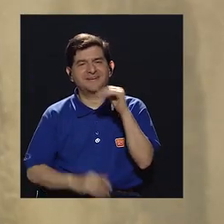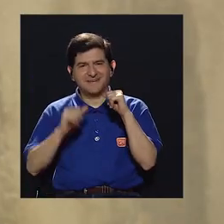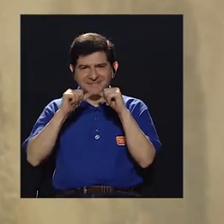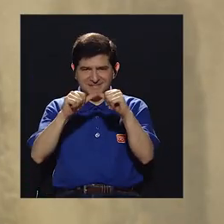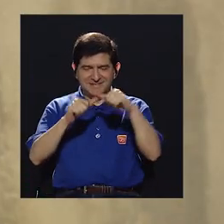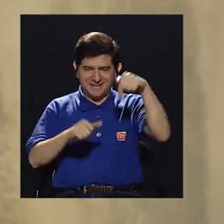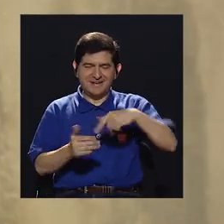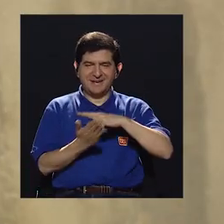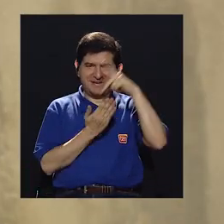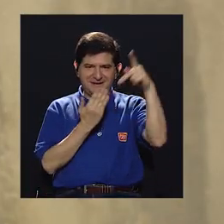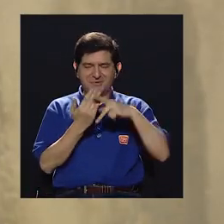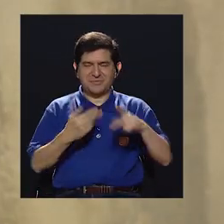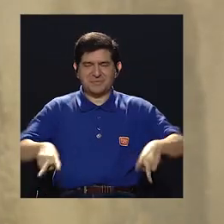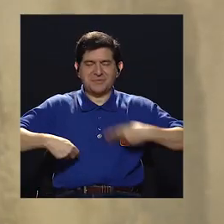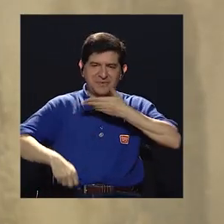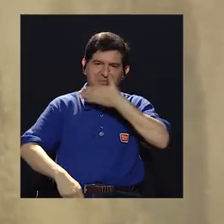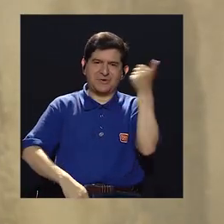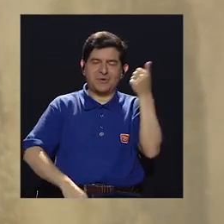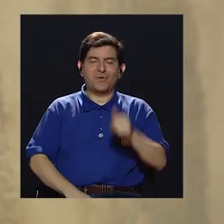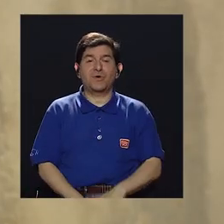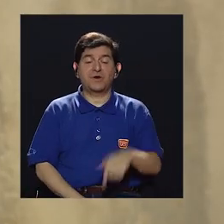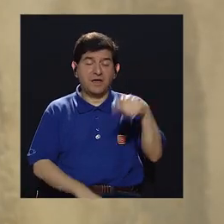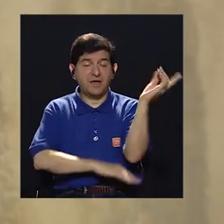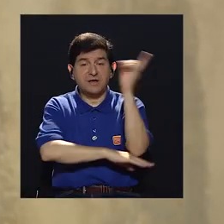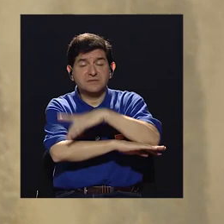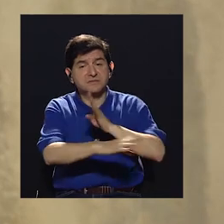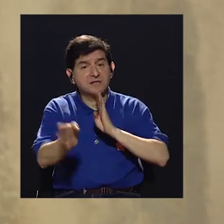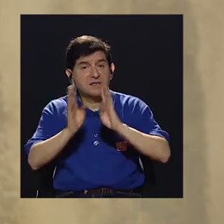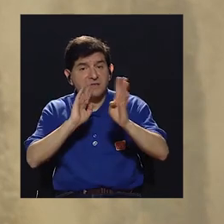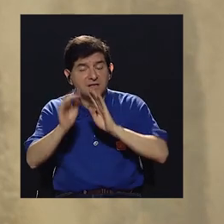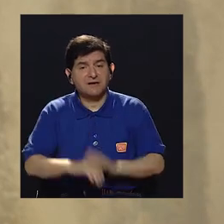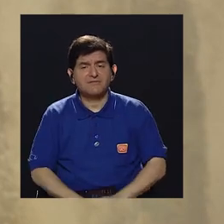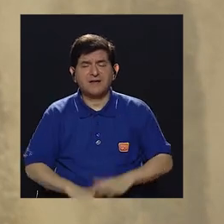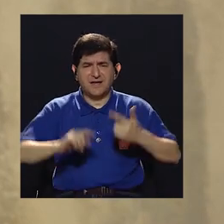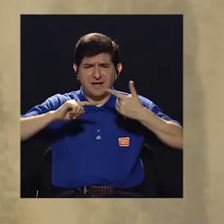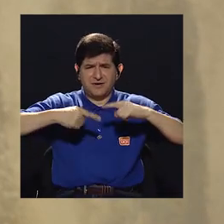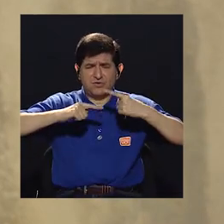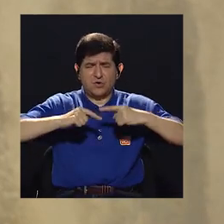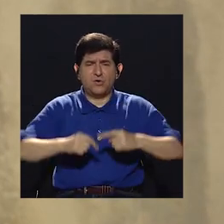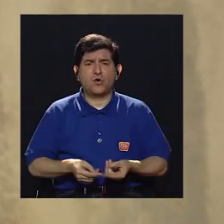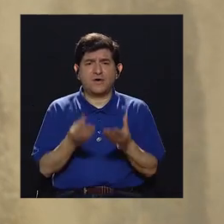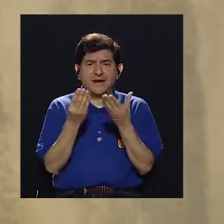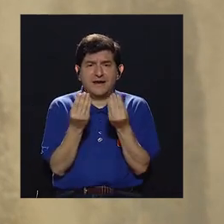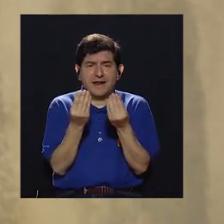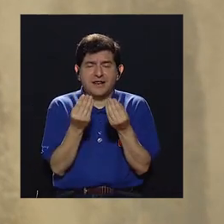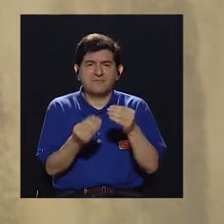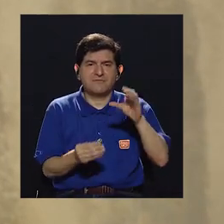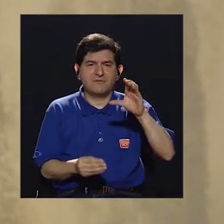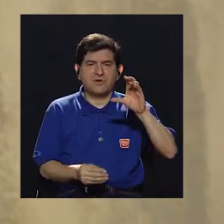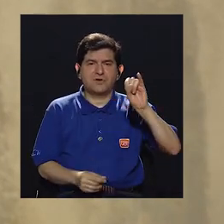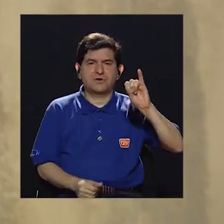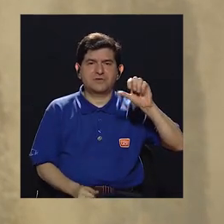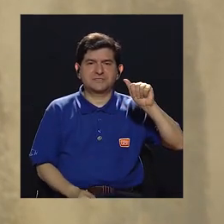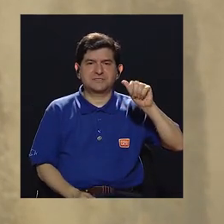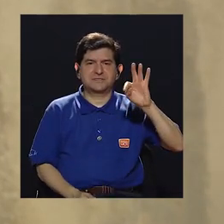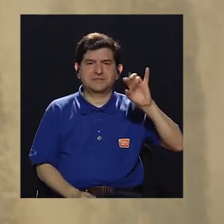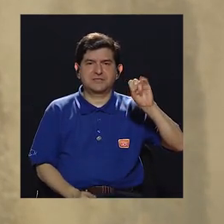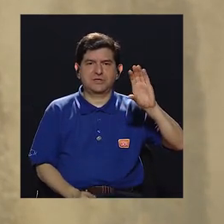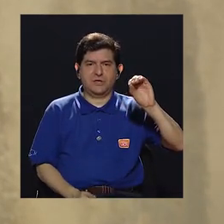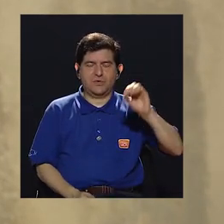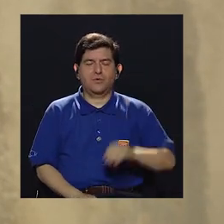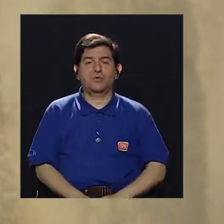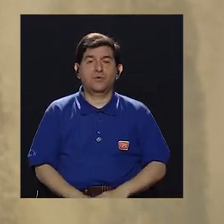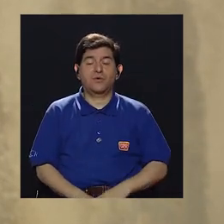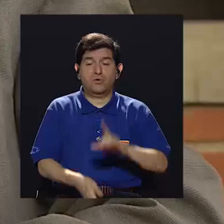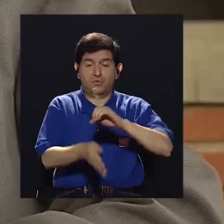Muchas gracias por continuar con su telerevista Vivir Mejor. El día de hoy estamos conversando acerca del dolor del nervio ciático, para lo cual nos acompaña nuestro